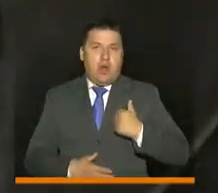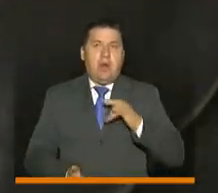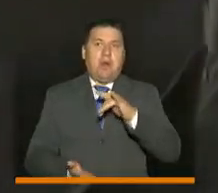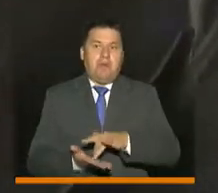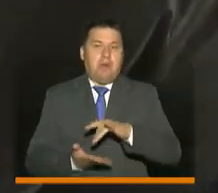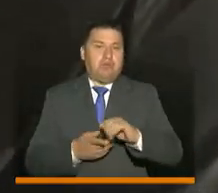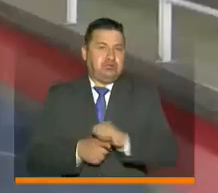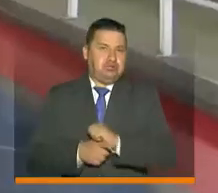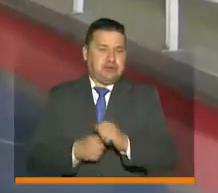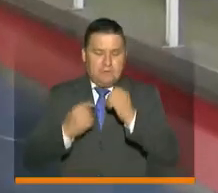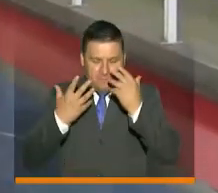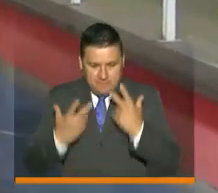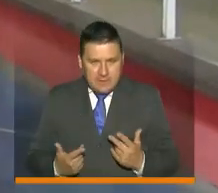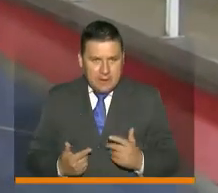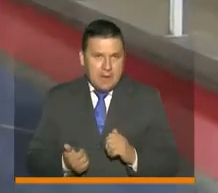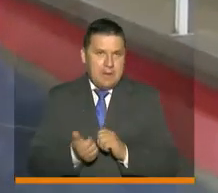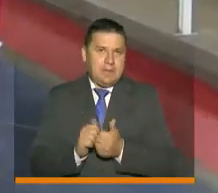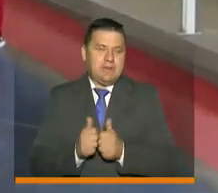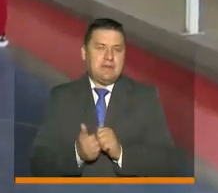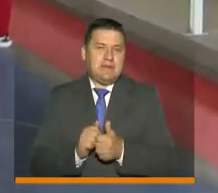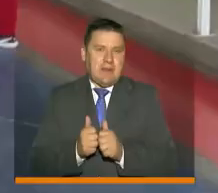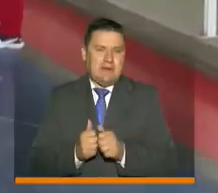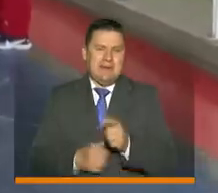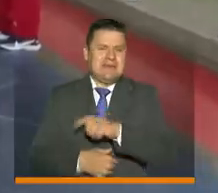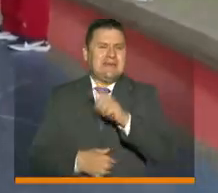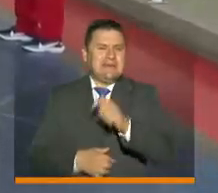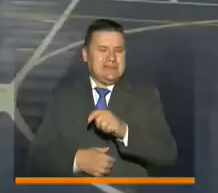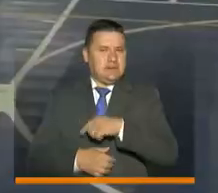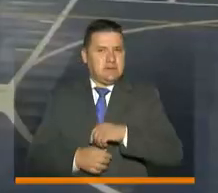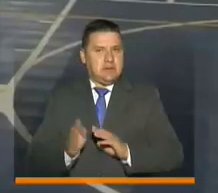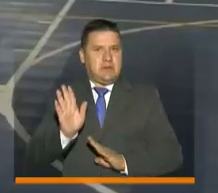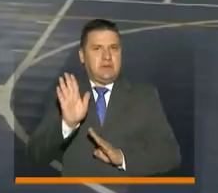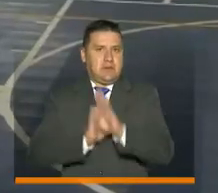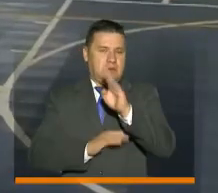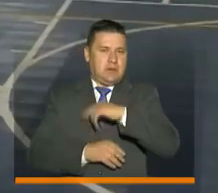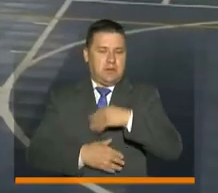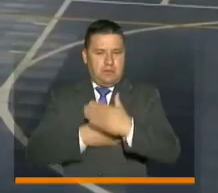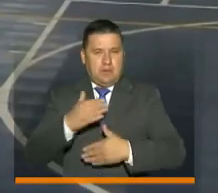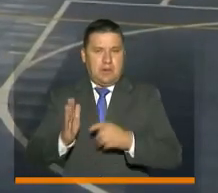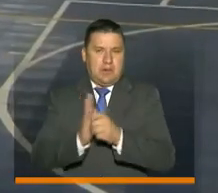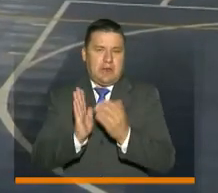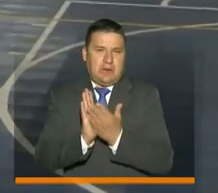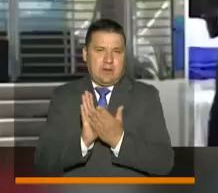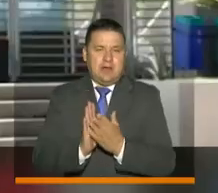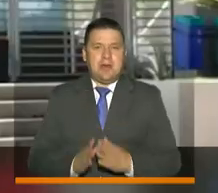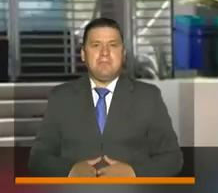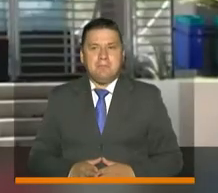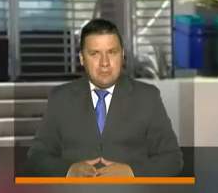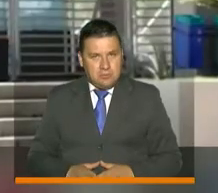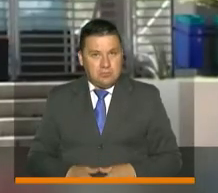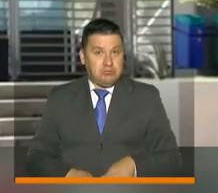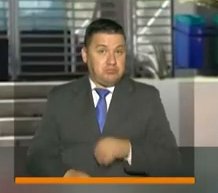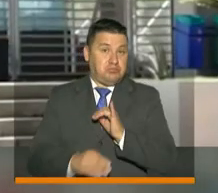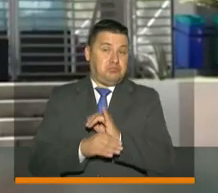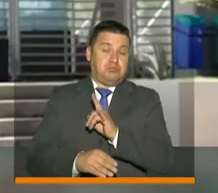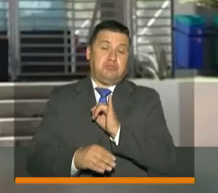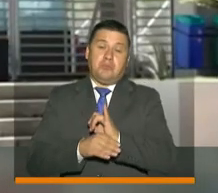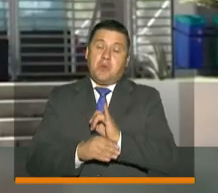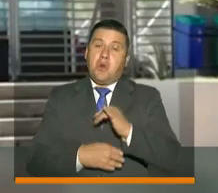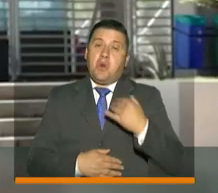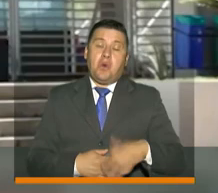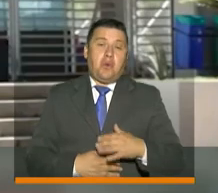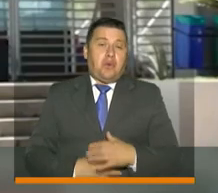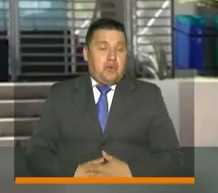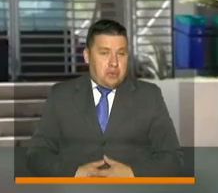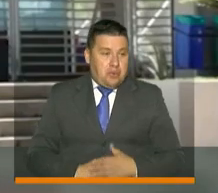a sus prácticas físicas y deportivas necesarias para el buen desarrollo de sus procesos educativos. Esta institución es una institución que hace